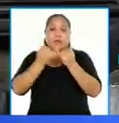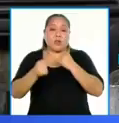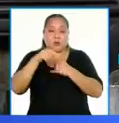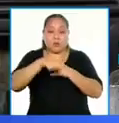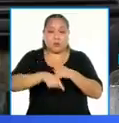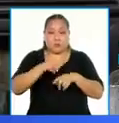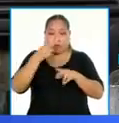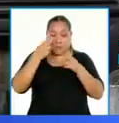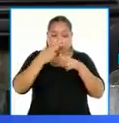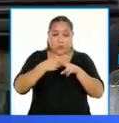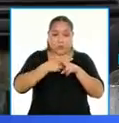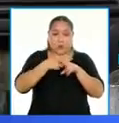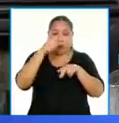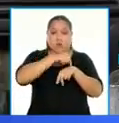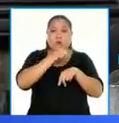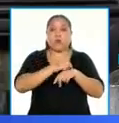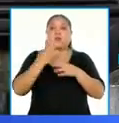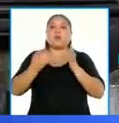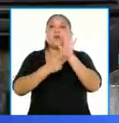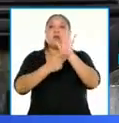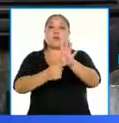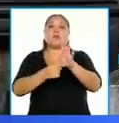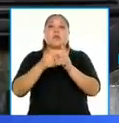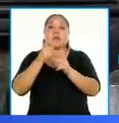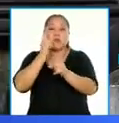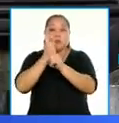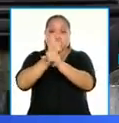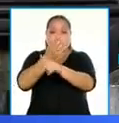serán dados a conocer como corresponde.